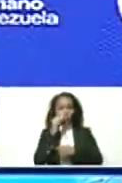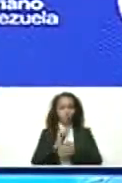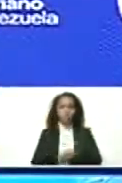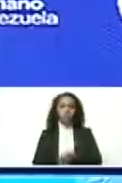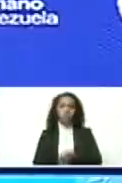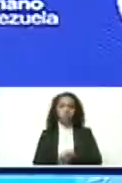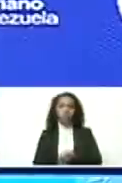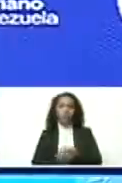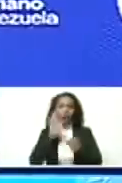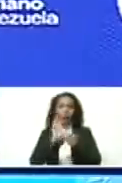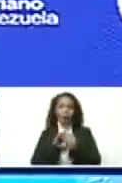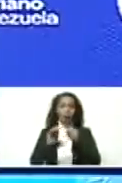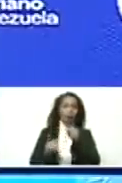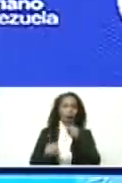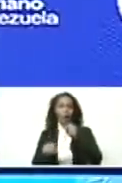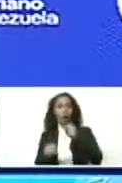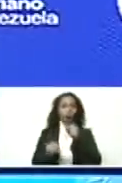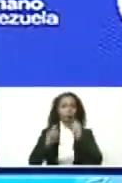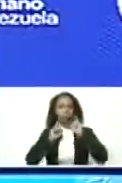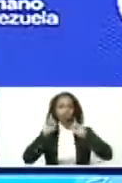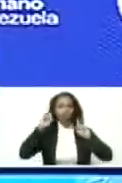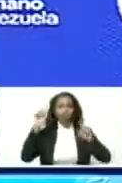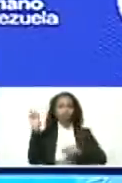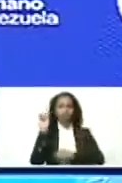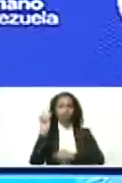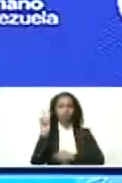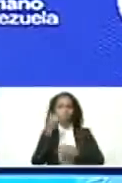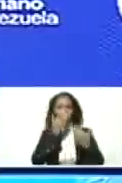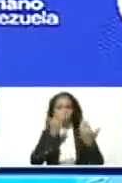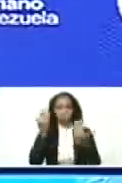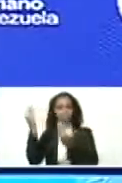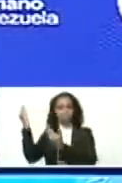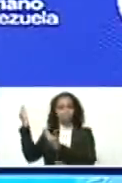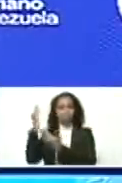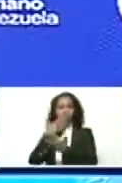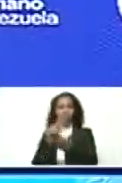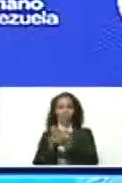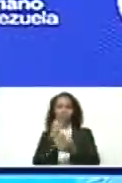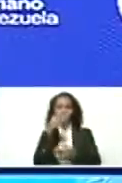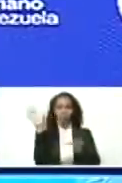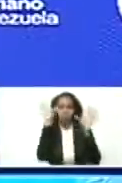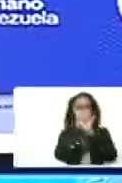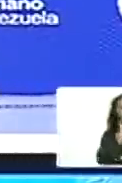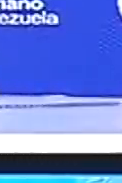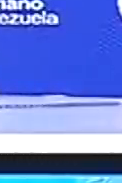al canto de la música venezolana. Adelante, muchas gracias. Buenas noches.